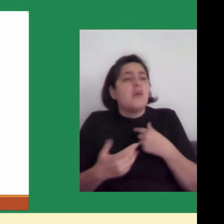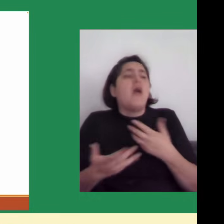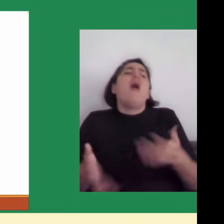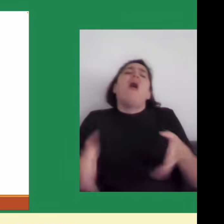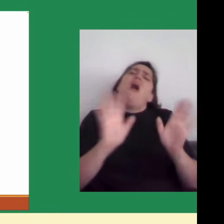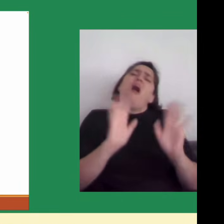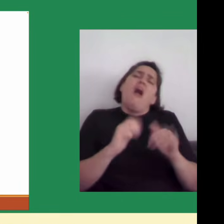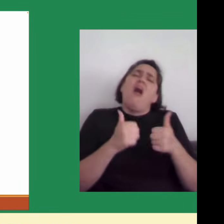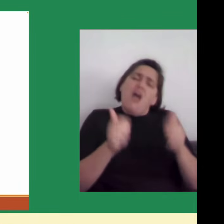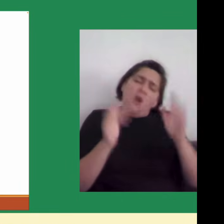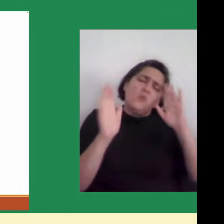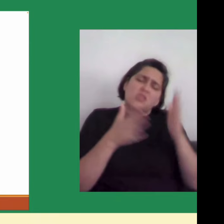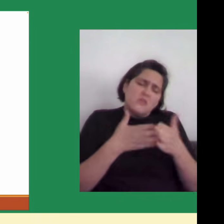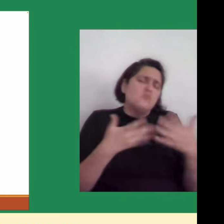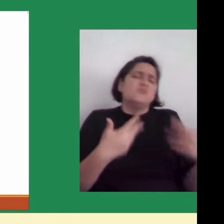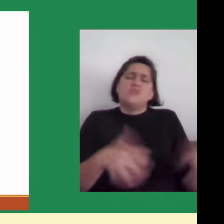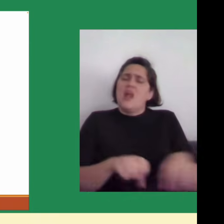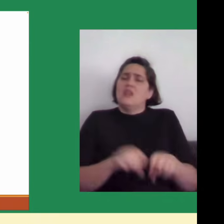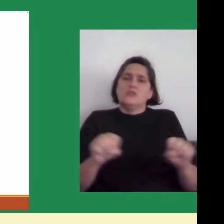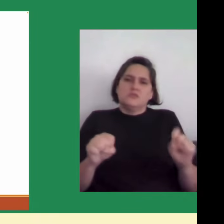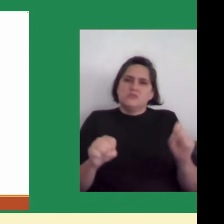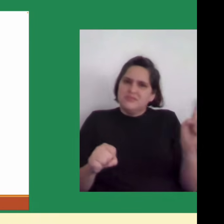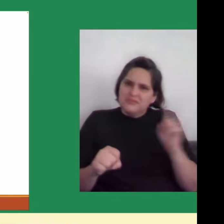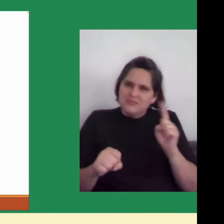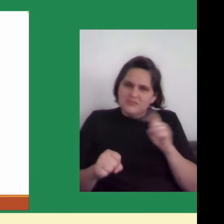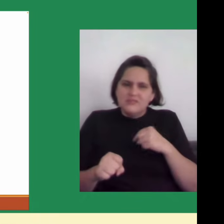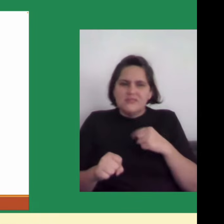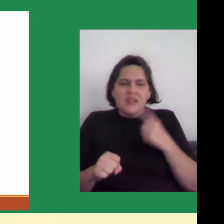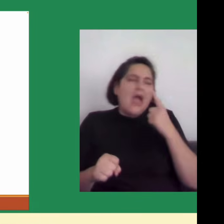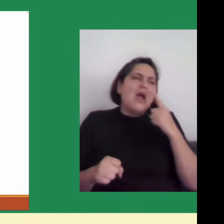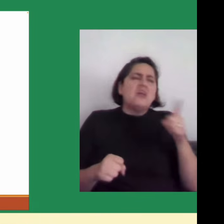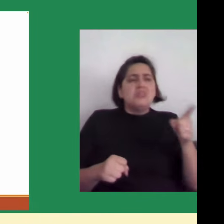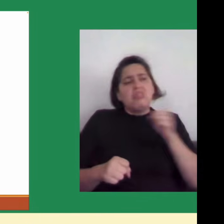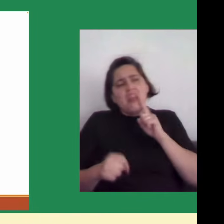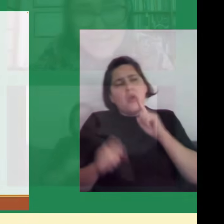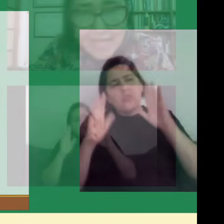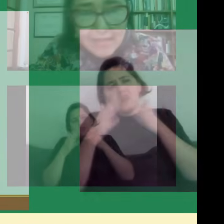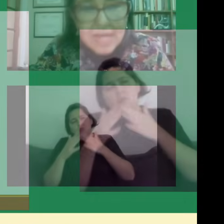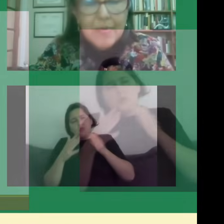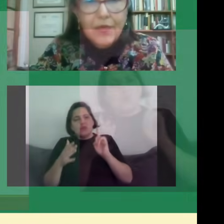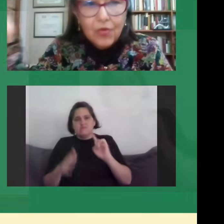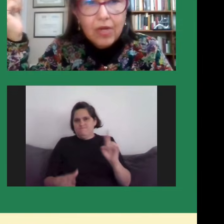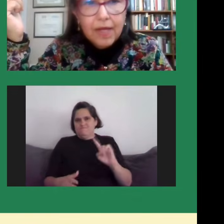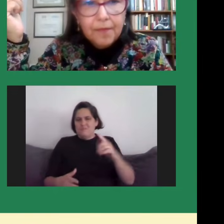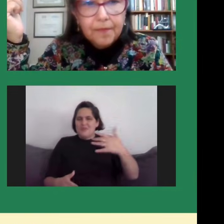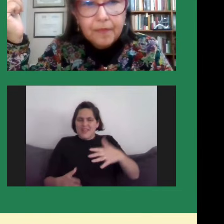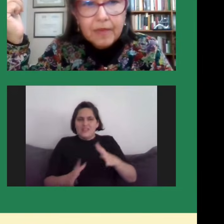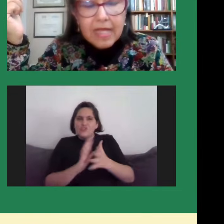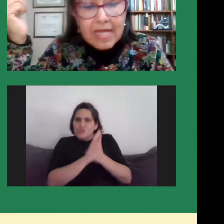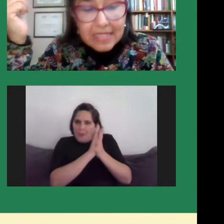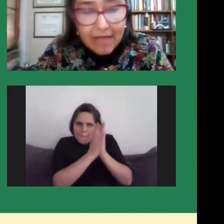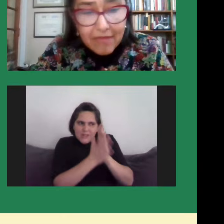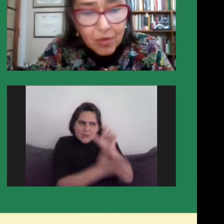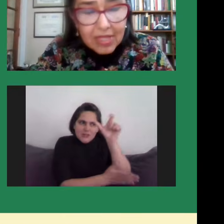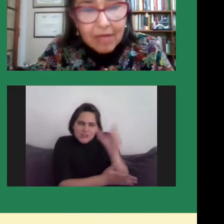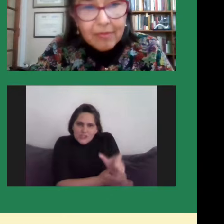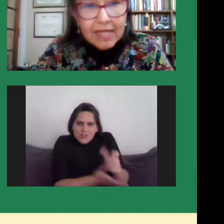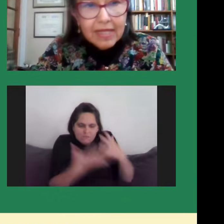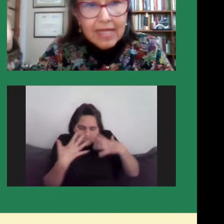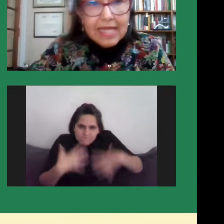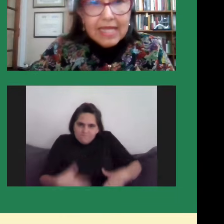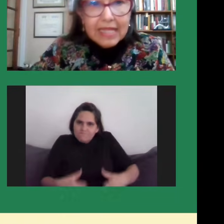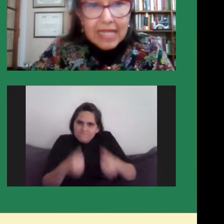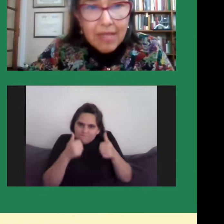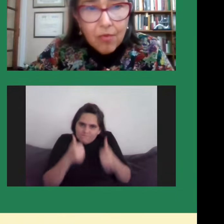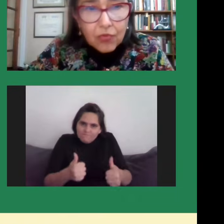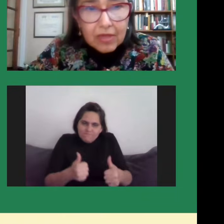autismo, listo. Checklist, ¿tiene o no tiene? Tenemos que preocuparnos por la integralidad de la persona. Sabemos